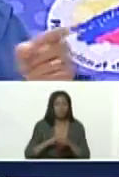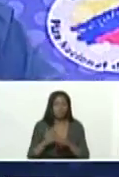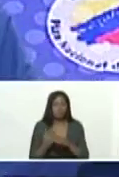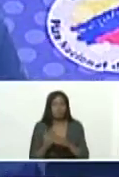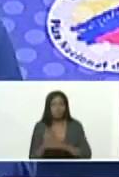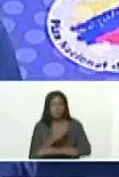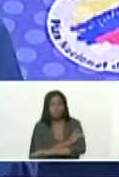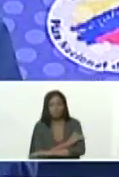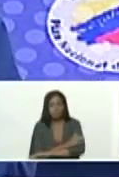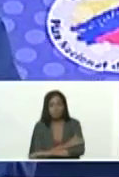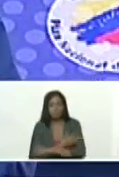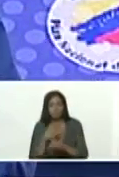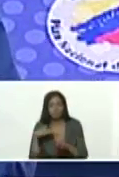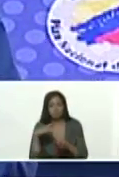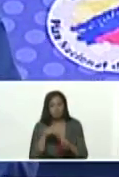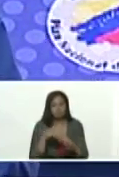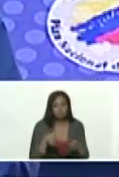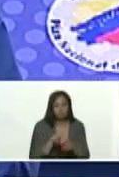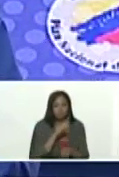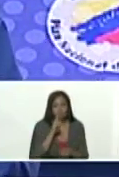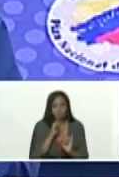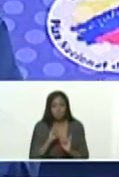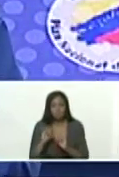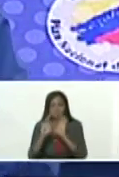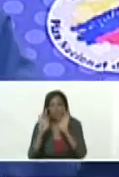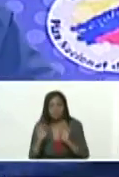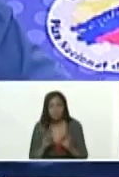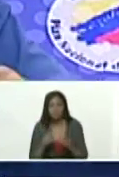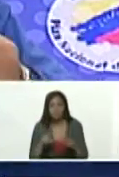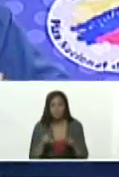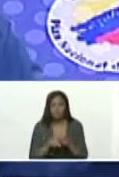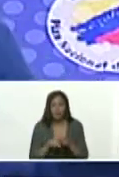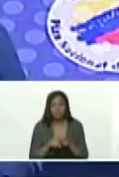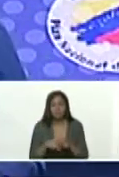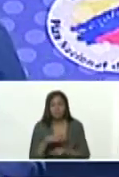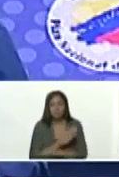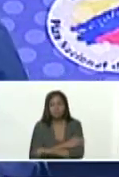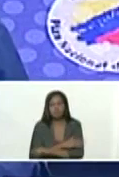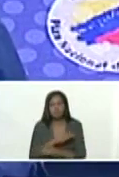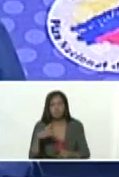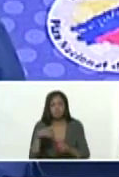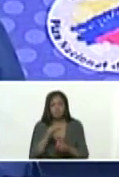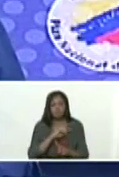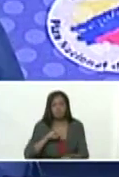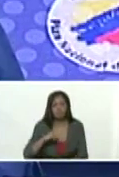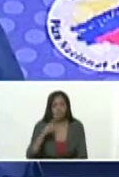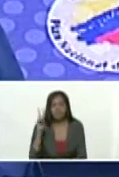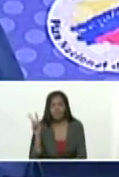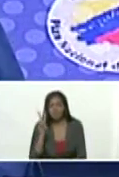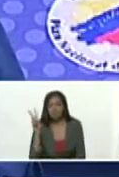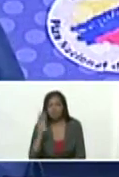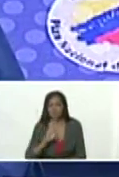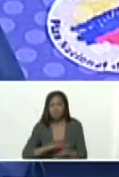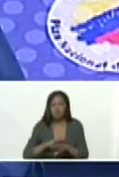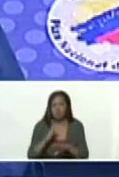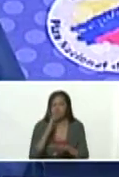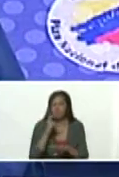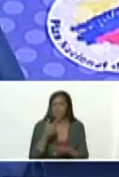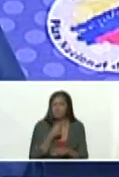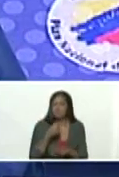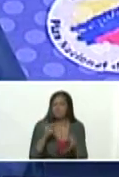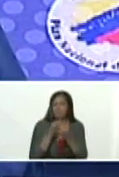derecha conspira? El llamado Grupo de Lima, de gobiernos de derecha, conspira contra Venezuela porque no quiere el éxito de un